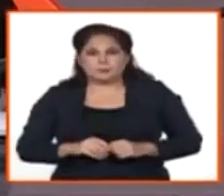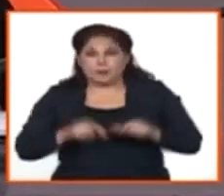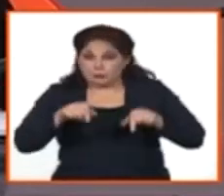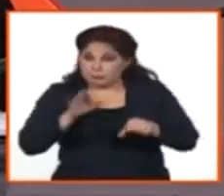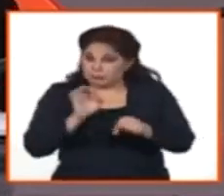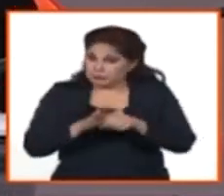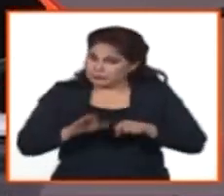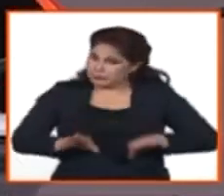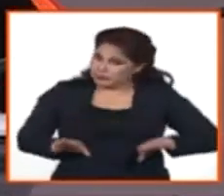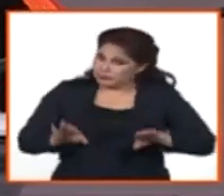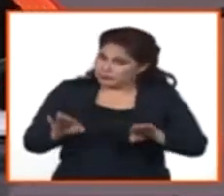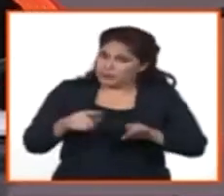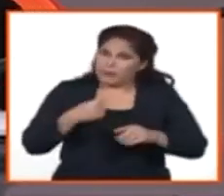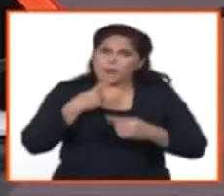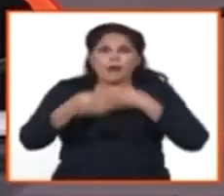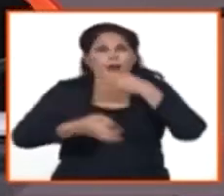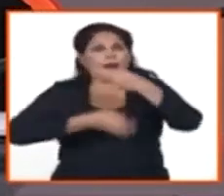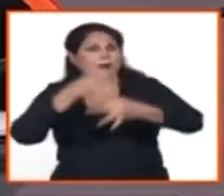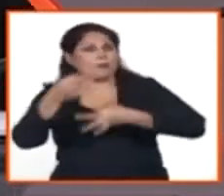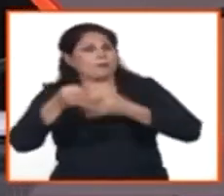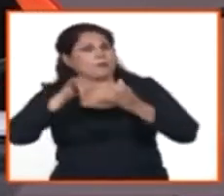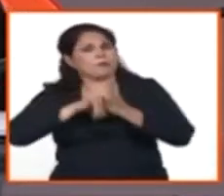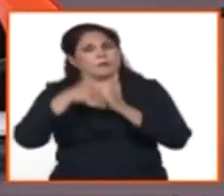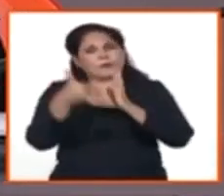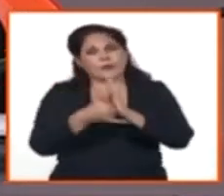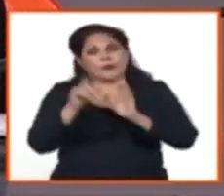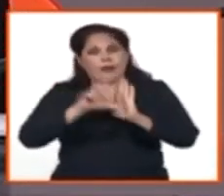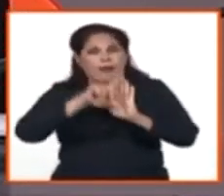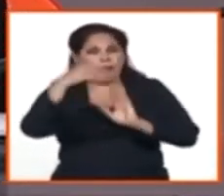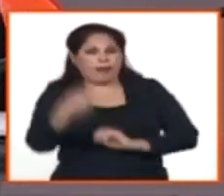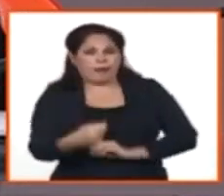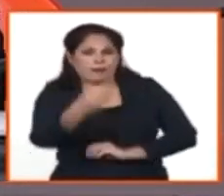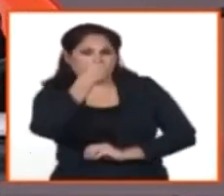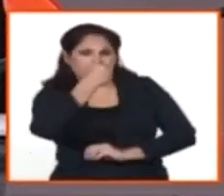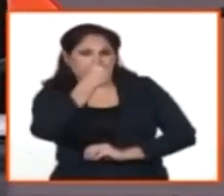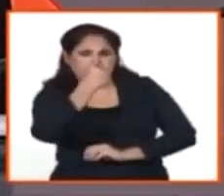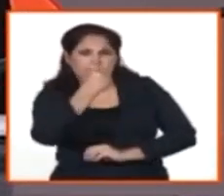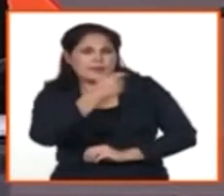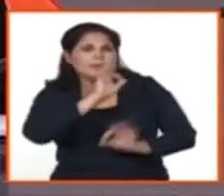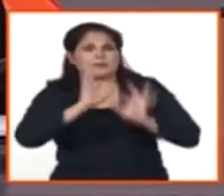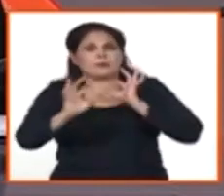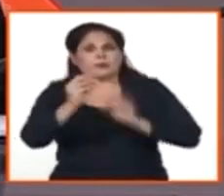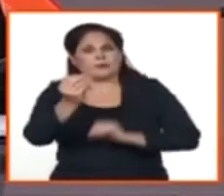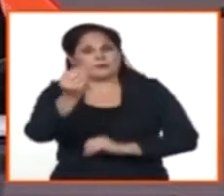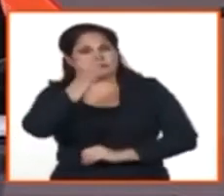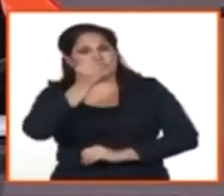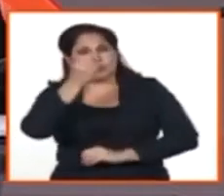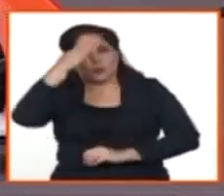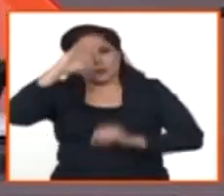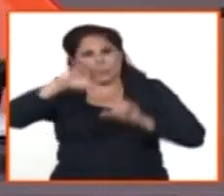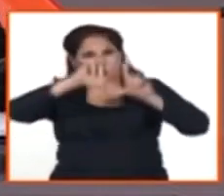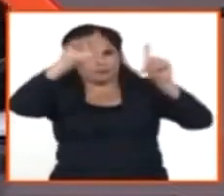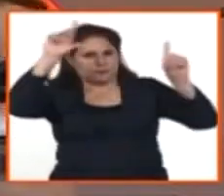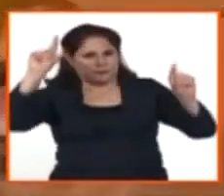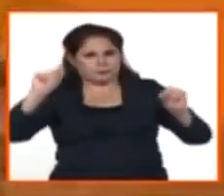la mesa redonda. Hablemos entonces del proyecto de ley de soberanía alimentaria y seguridad alimentaria y nutricional.